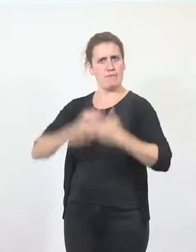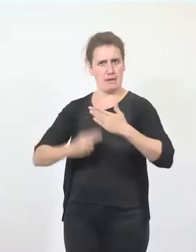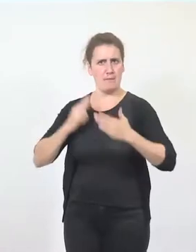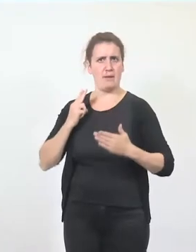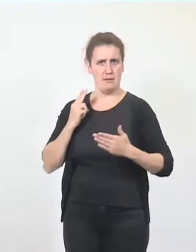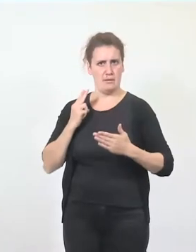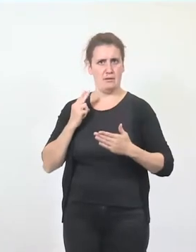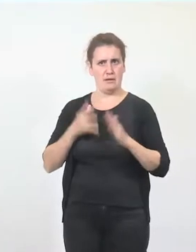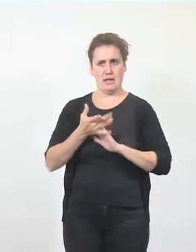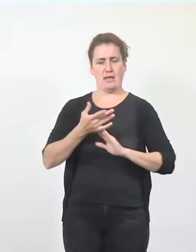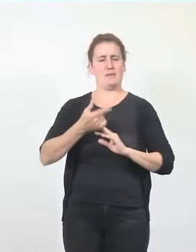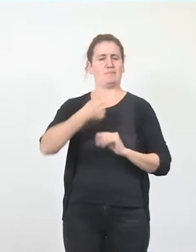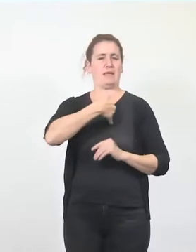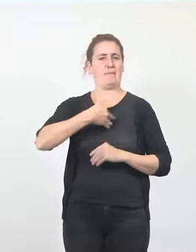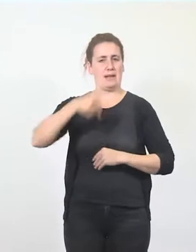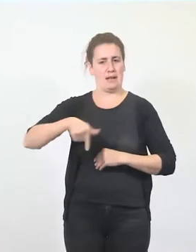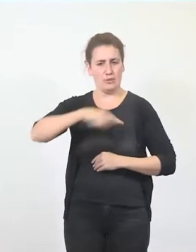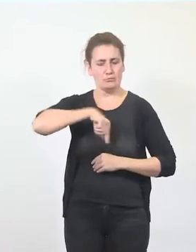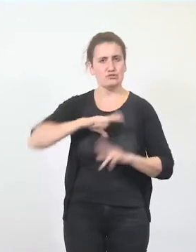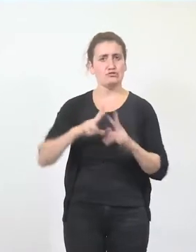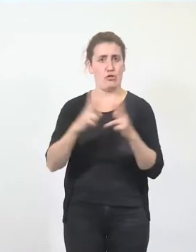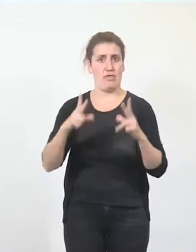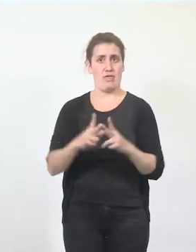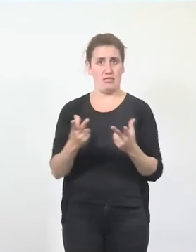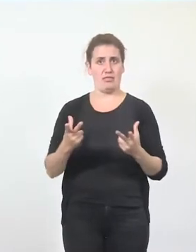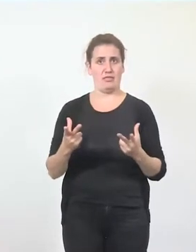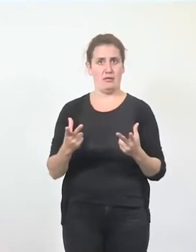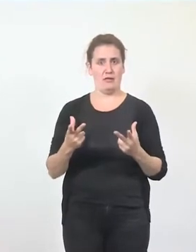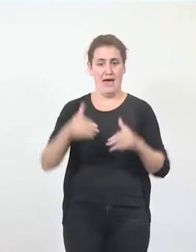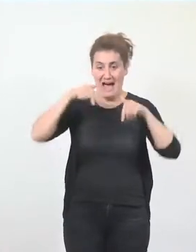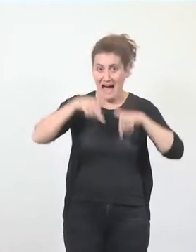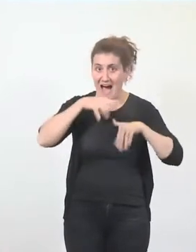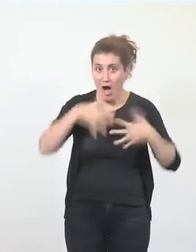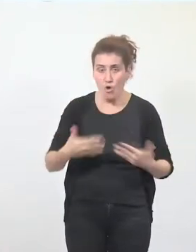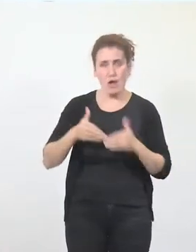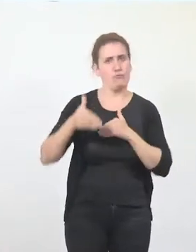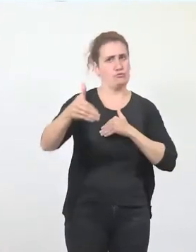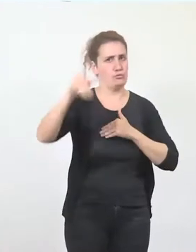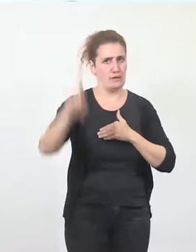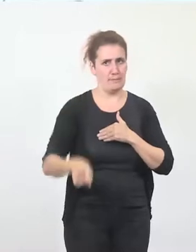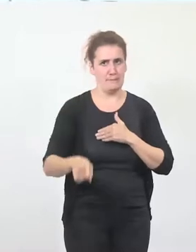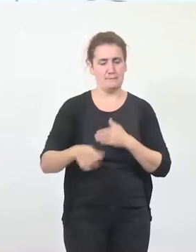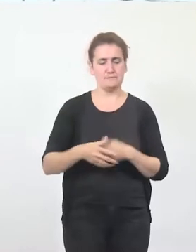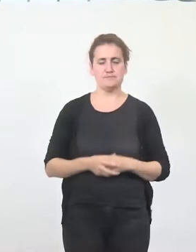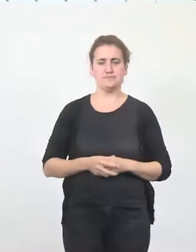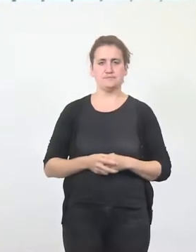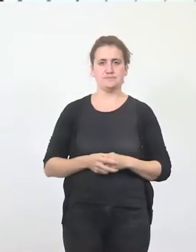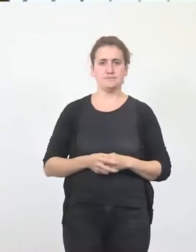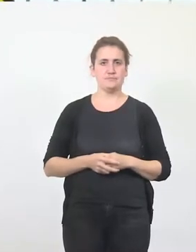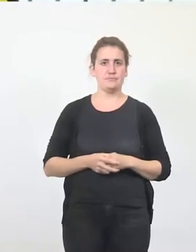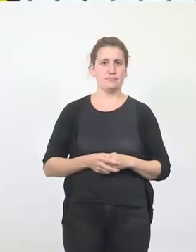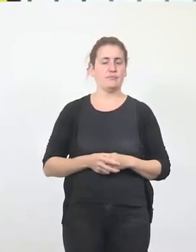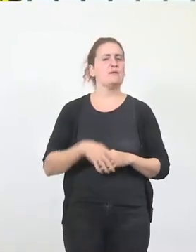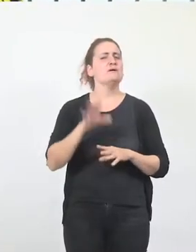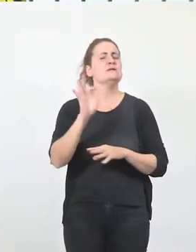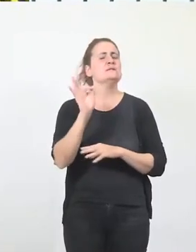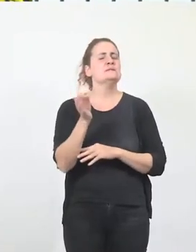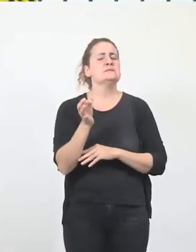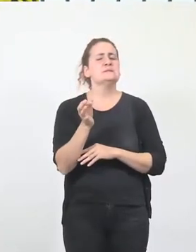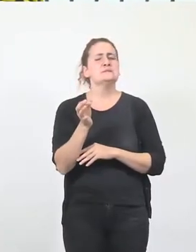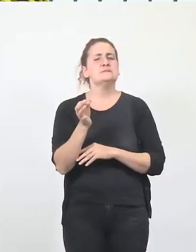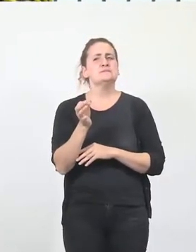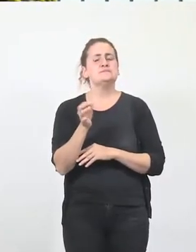papel importante en la sociedad, tanto en el presente como en el futuro. Estamos mencionando a Zalmar en todo